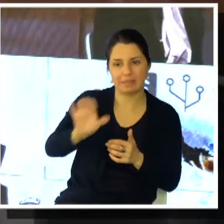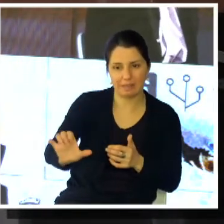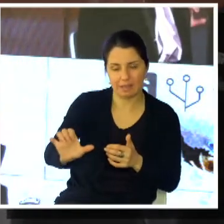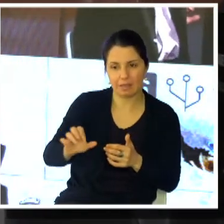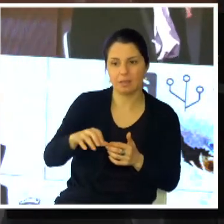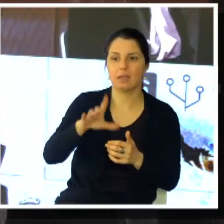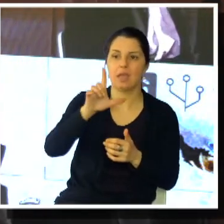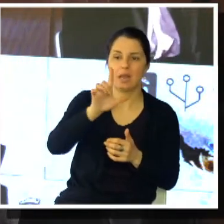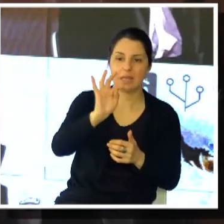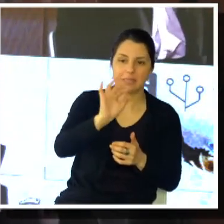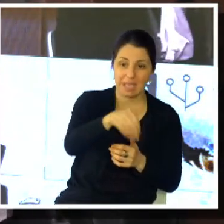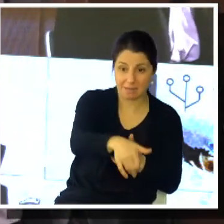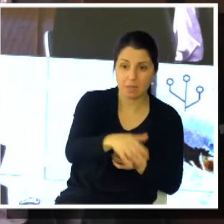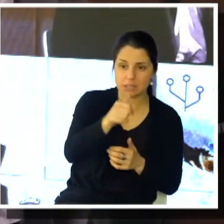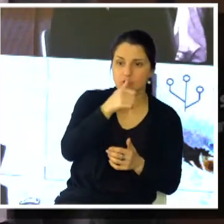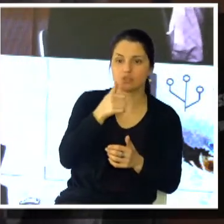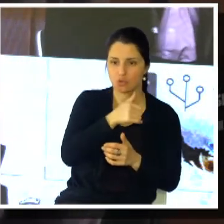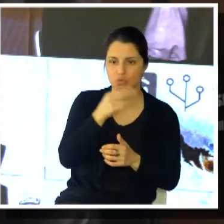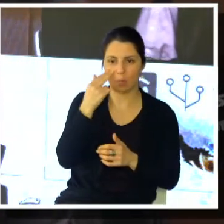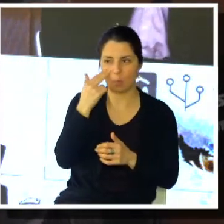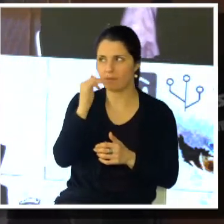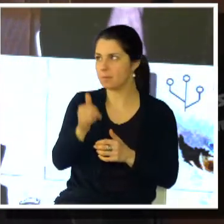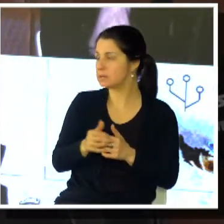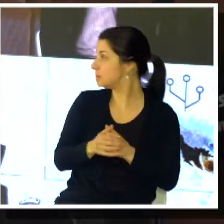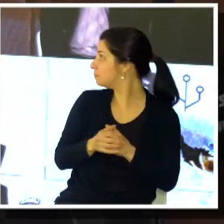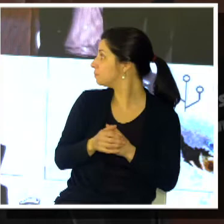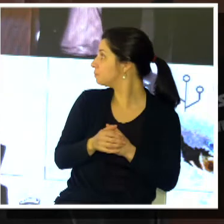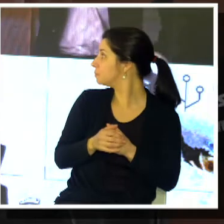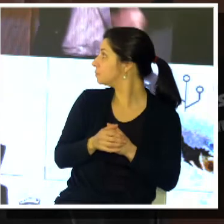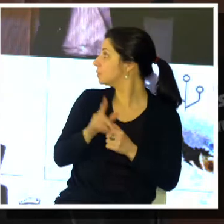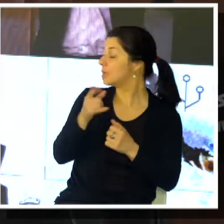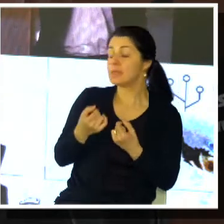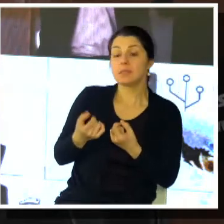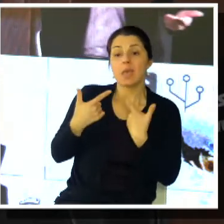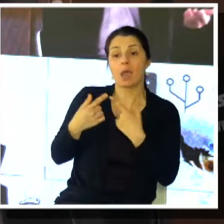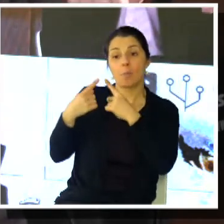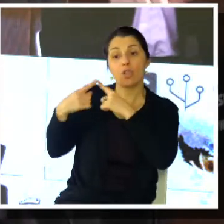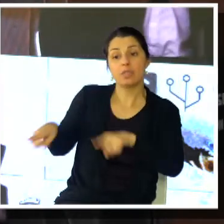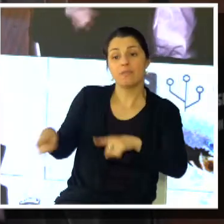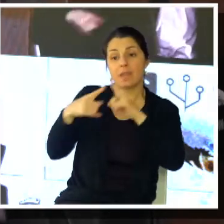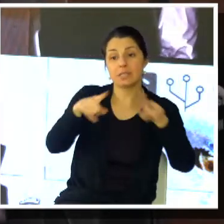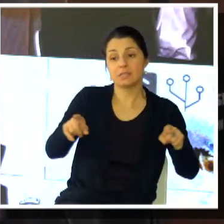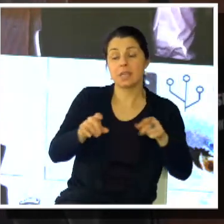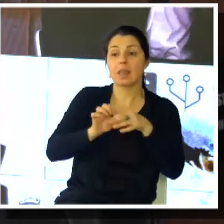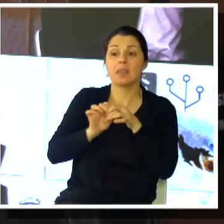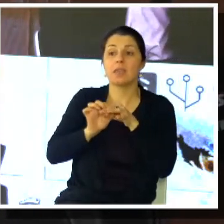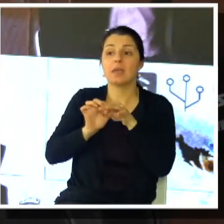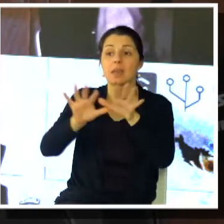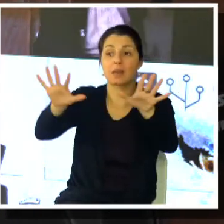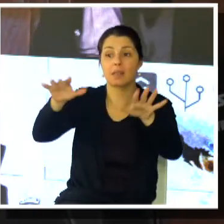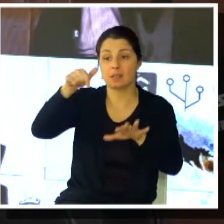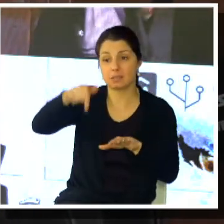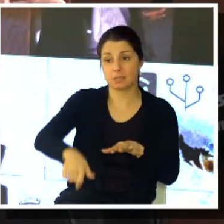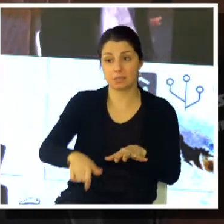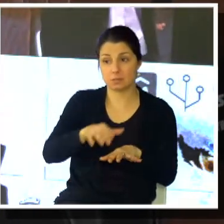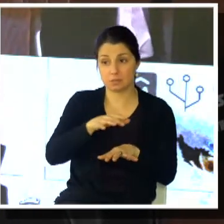de LTE-M, son solución a este problema. Y lo que nos generan como diferencial sobre las redes que tenemos hoy, porque hoy